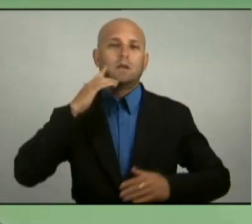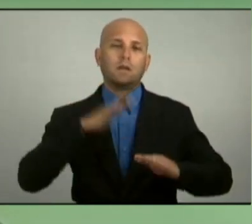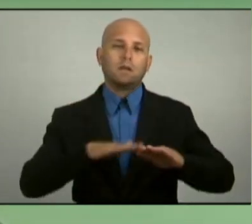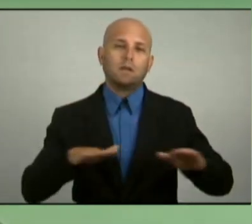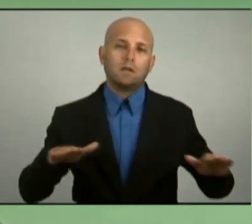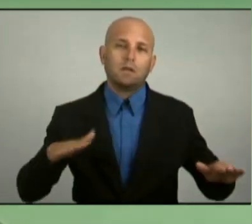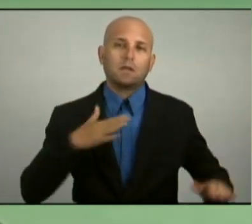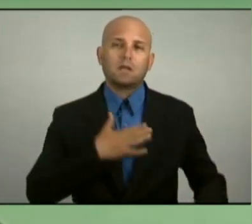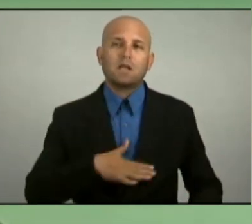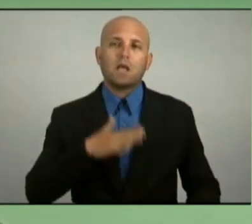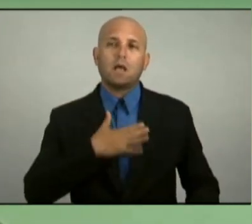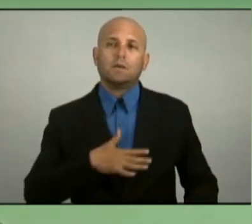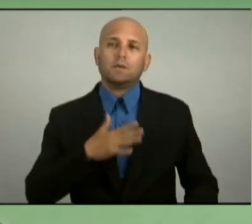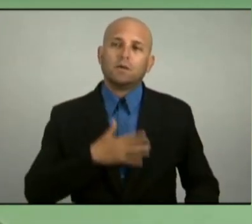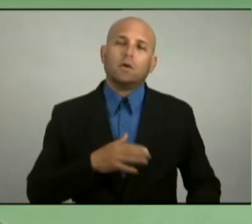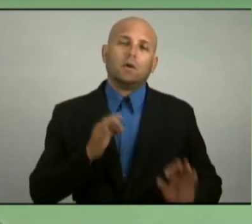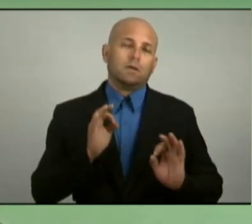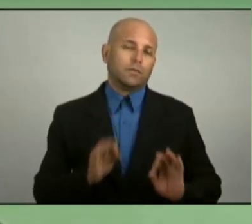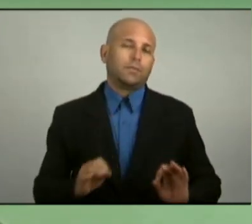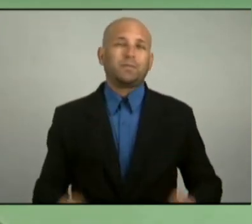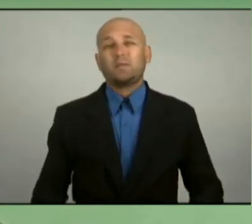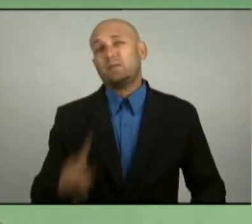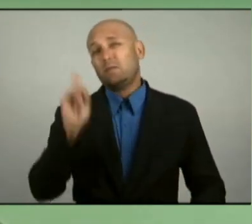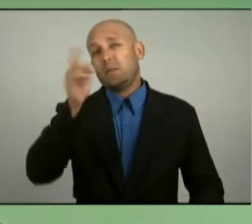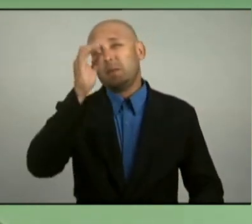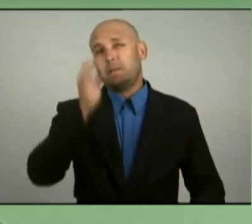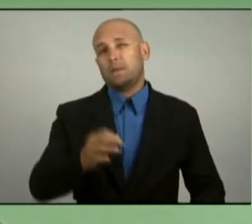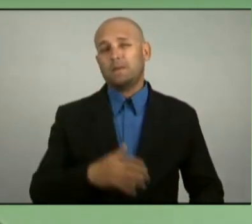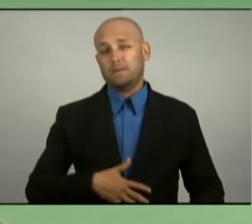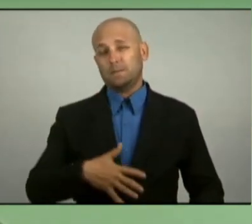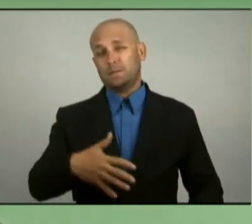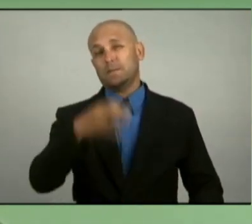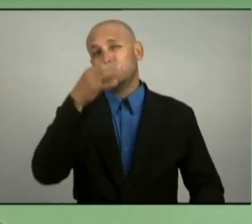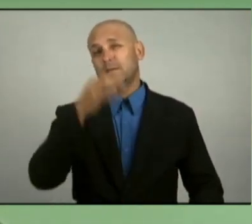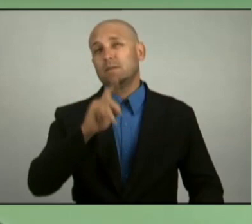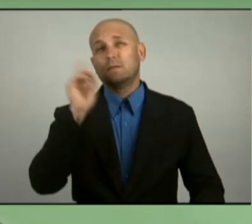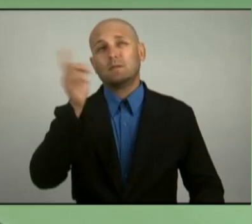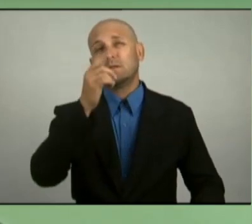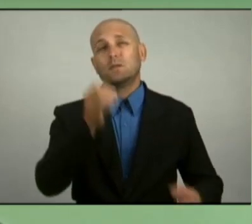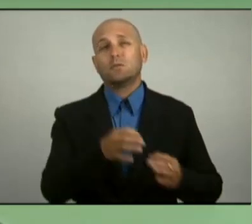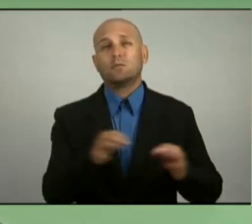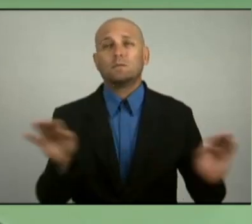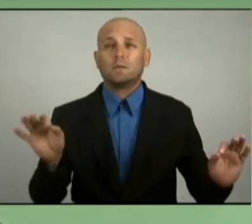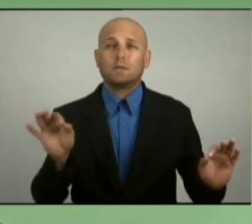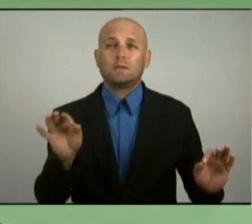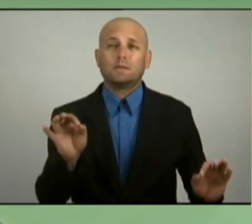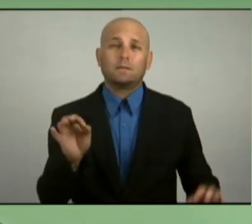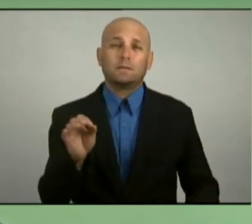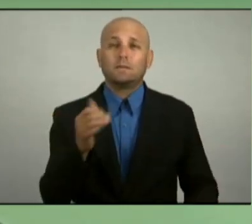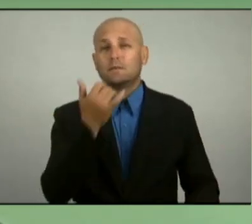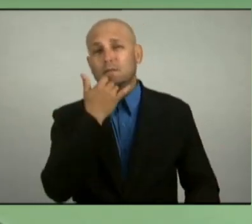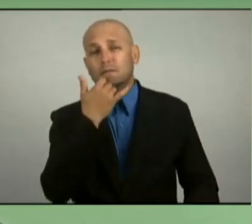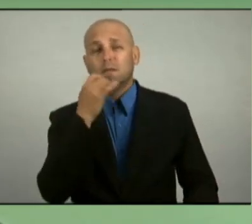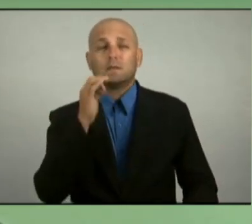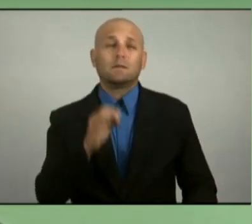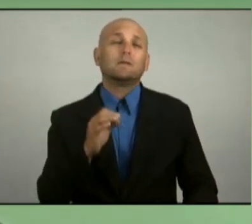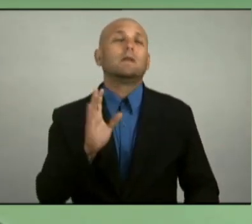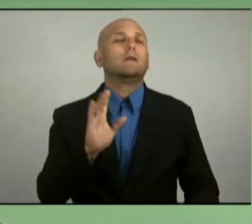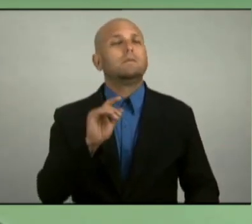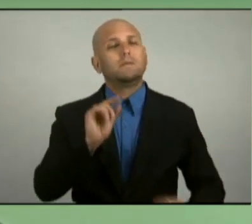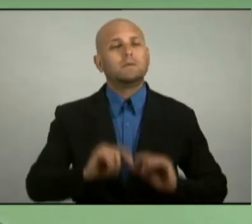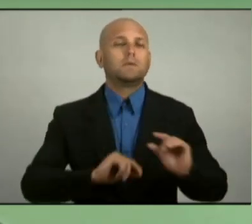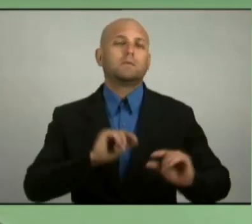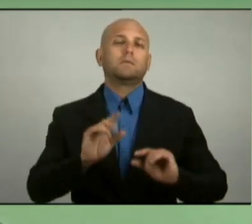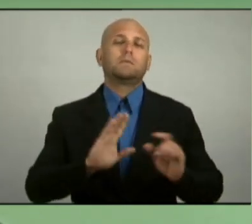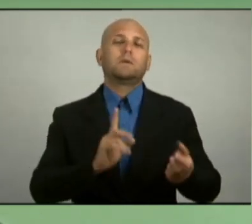normal forma parte de la del proceso fisiológico de las mujeres o sea de la del sexo femenino